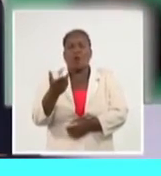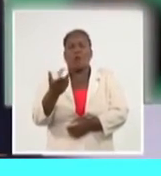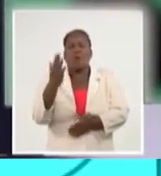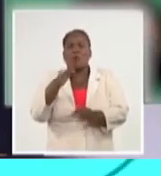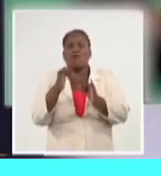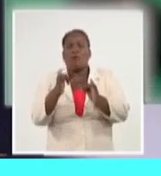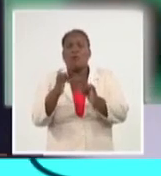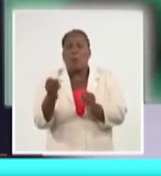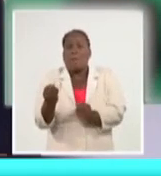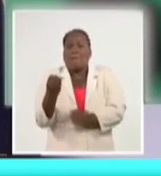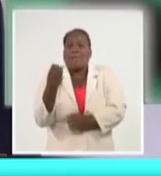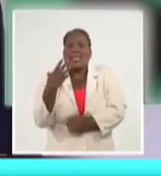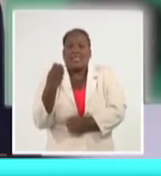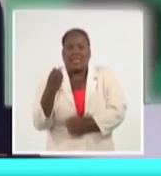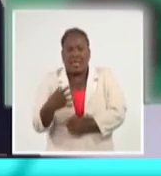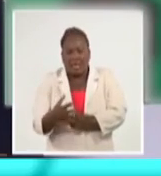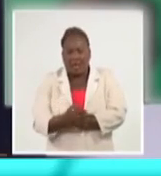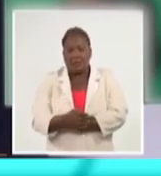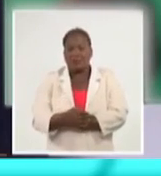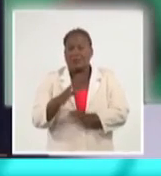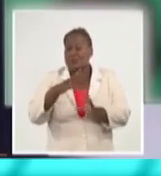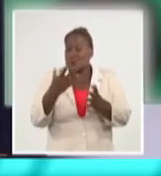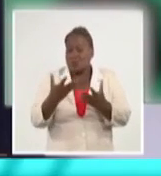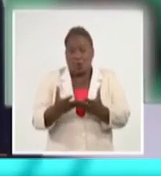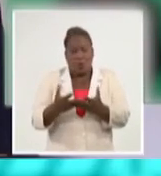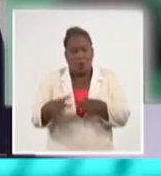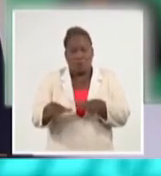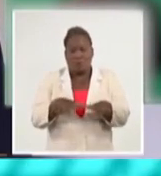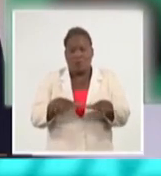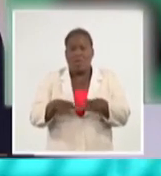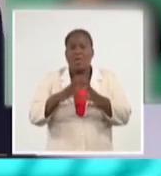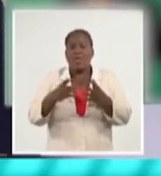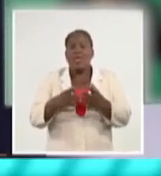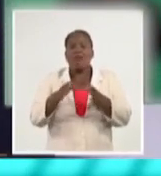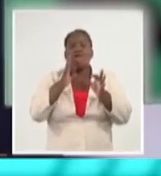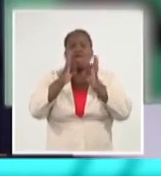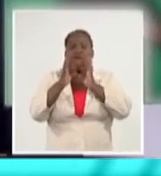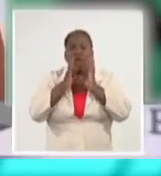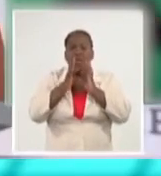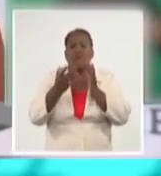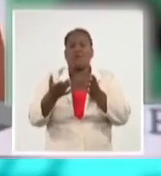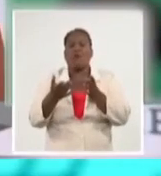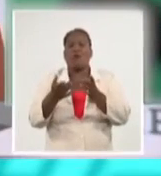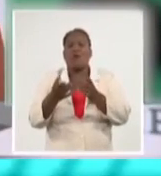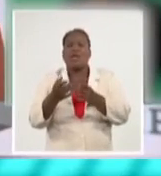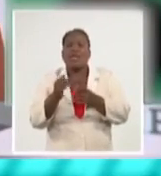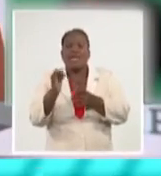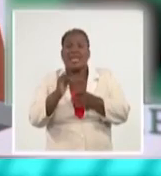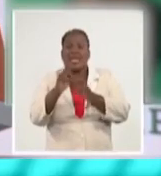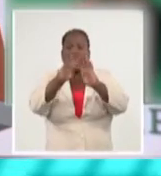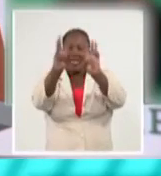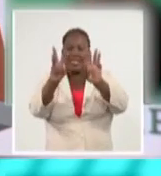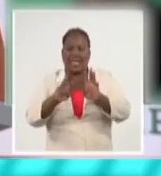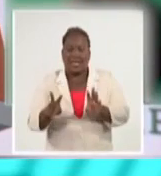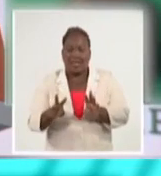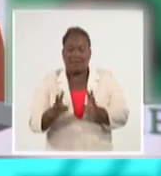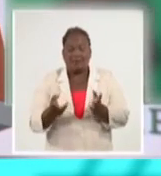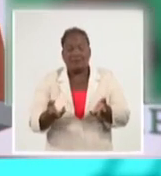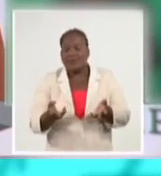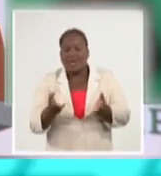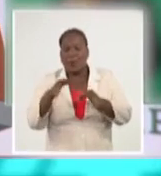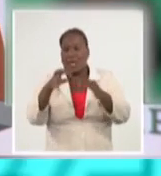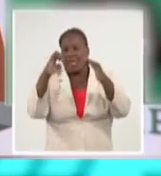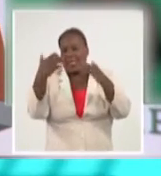y mentiras montadas sobre las más diversas e influyentes plataformas digitales que desconoce todos los límites